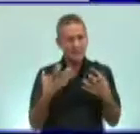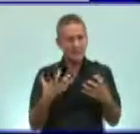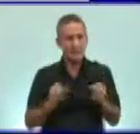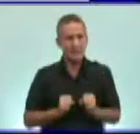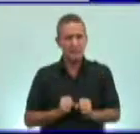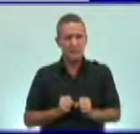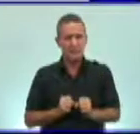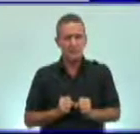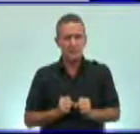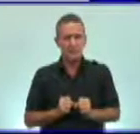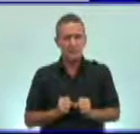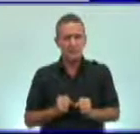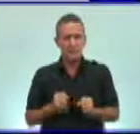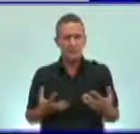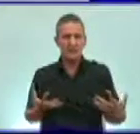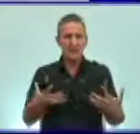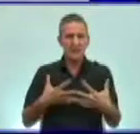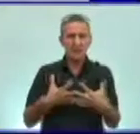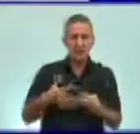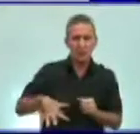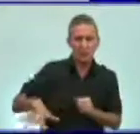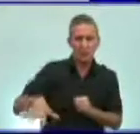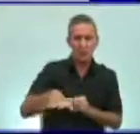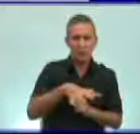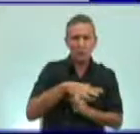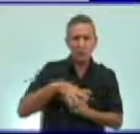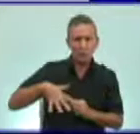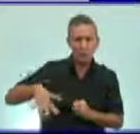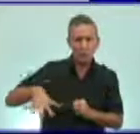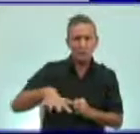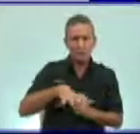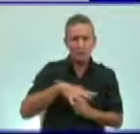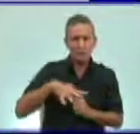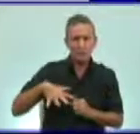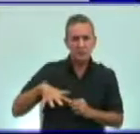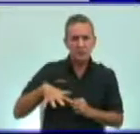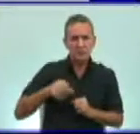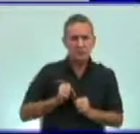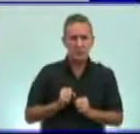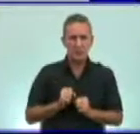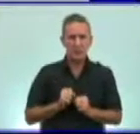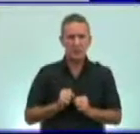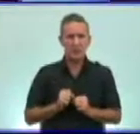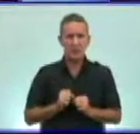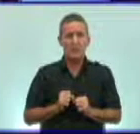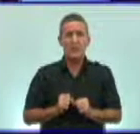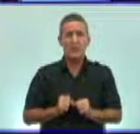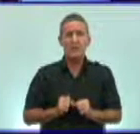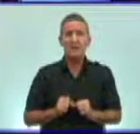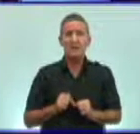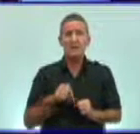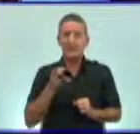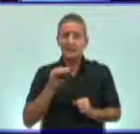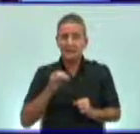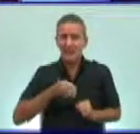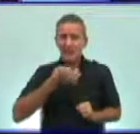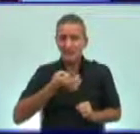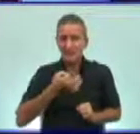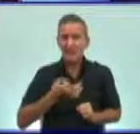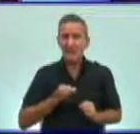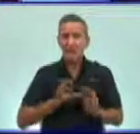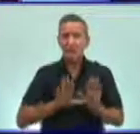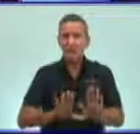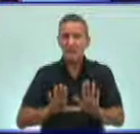ver con el medio ambiente que le está asignando a usted determinadas limitaciones. Los seres humanos somos resultados